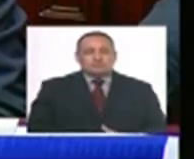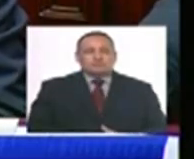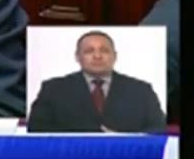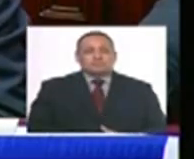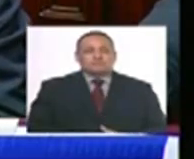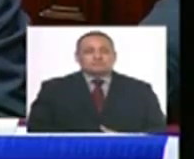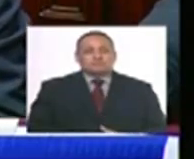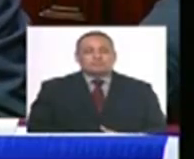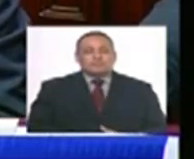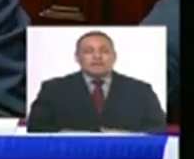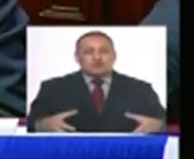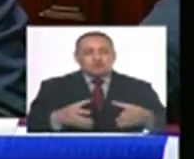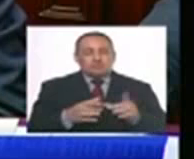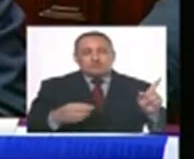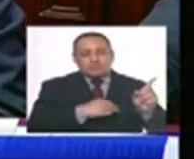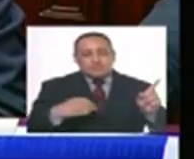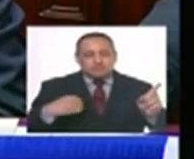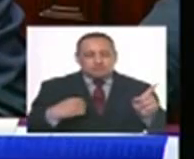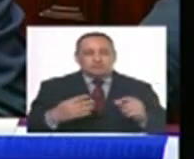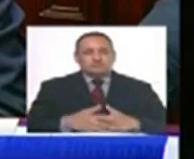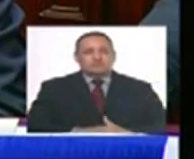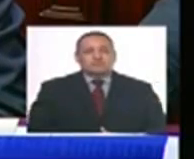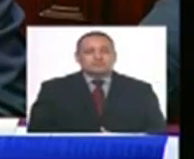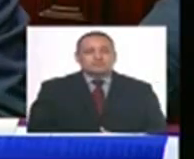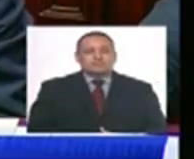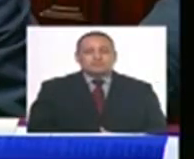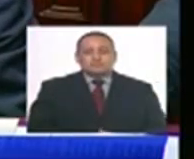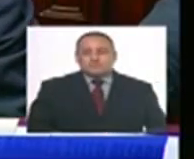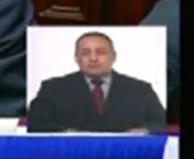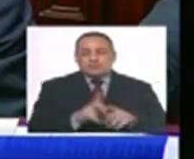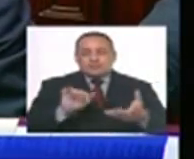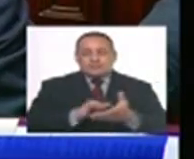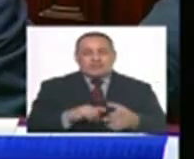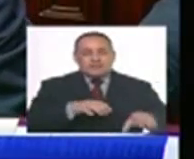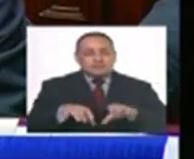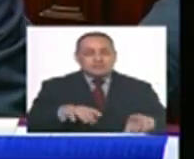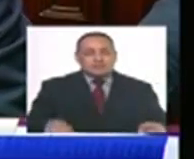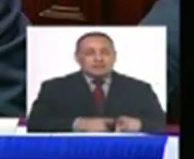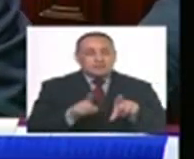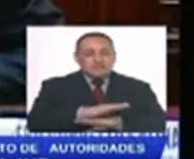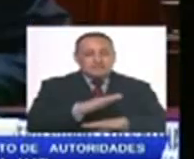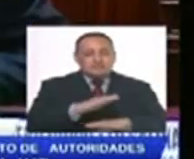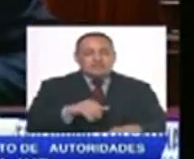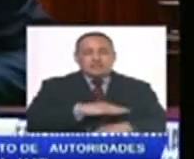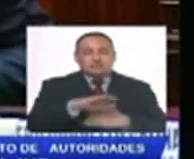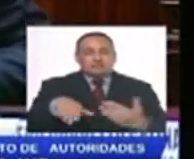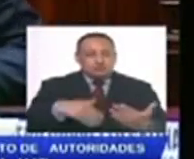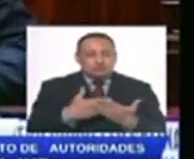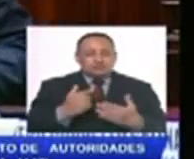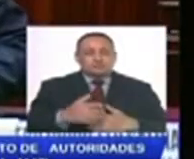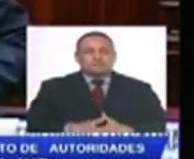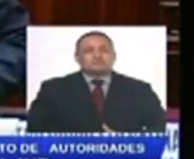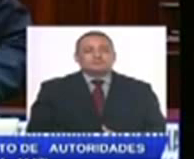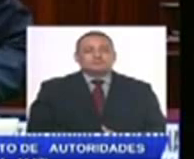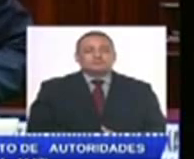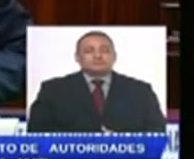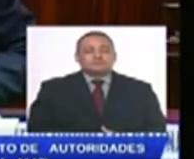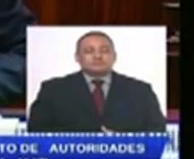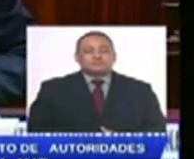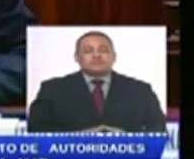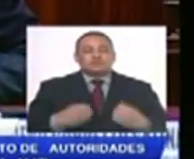en lo que estamos comentando, ¿no? Que debatir este proyecto iba en contra del artículo 78 del reglamento